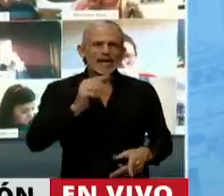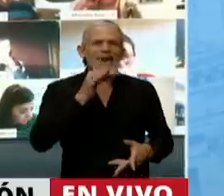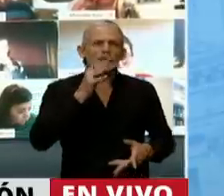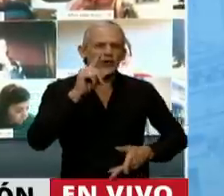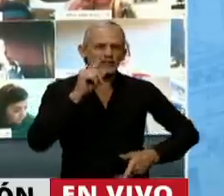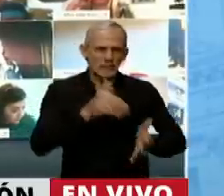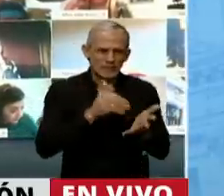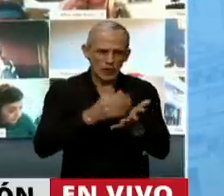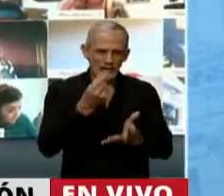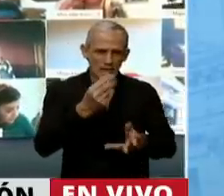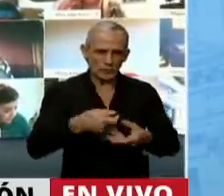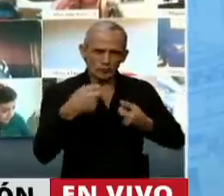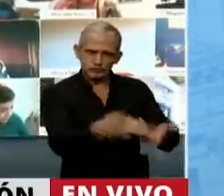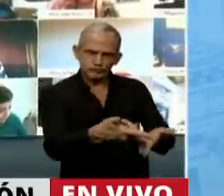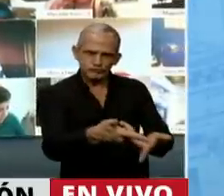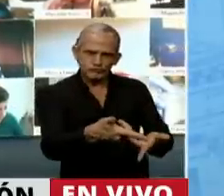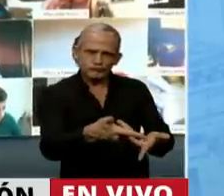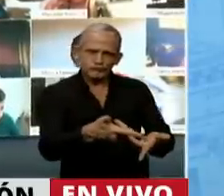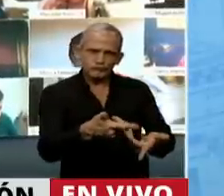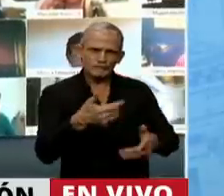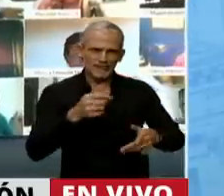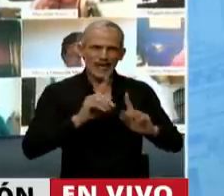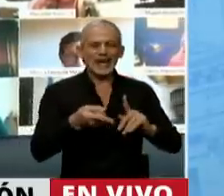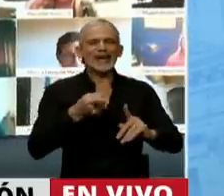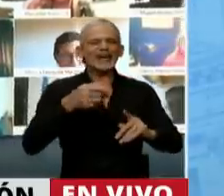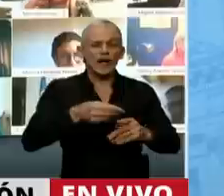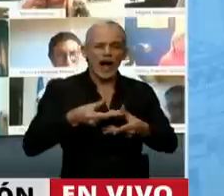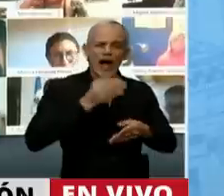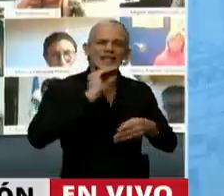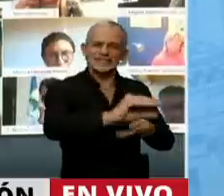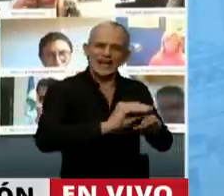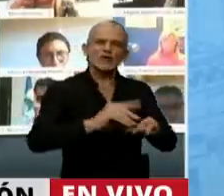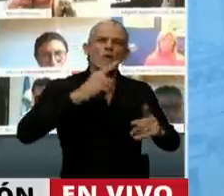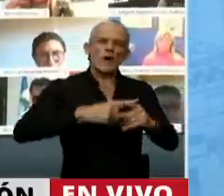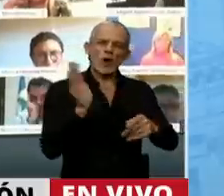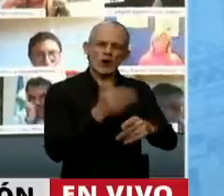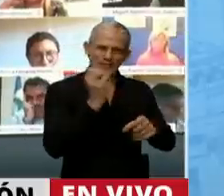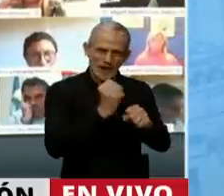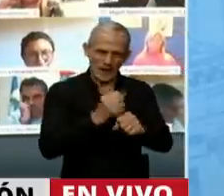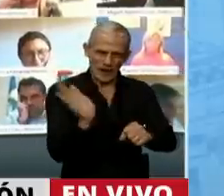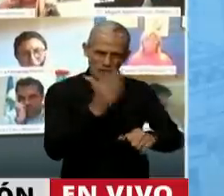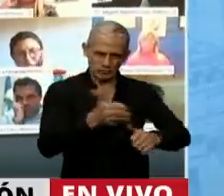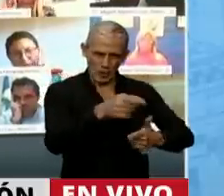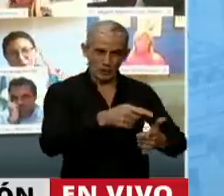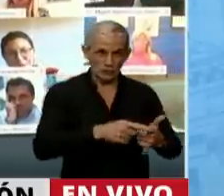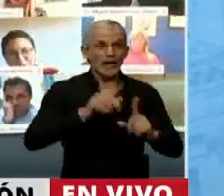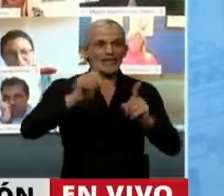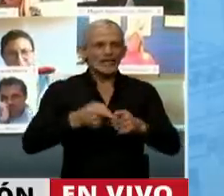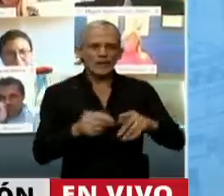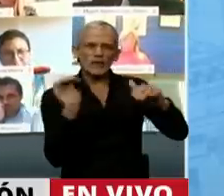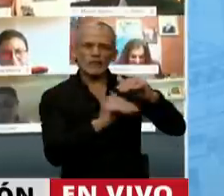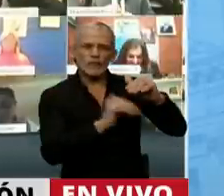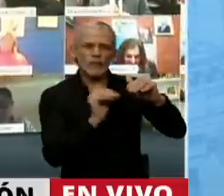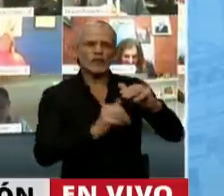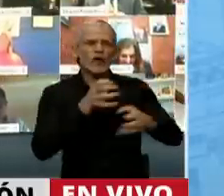1.014 millones de pesos en conceptos de ATN y recibió 5.000 millones de pesos en concepto del Fondo Fiduciario